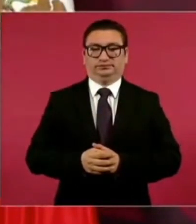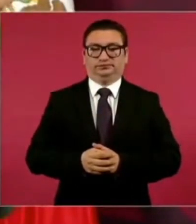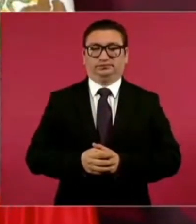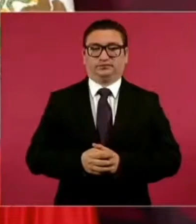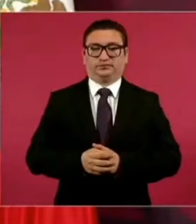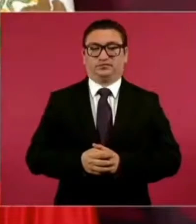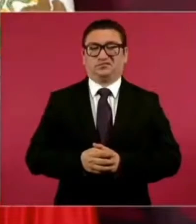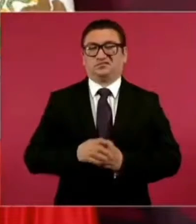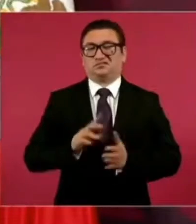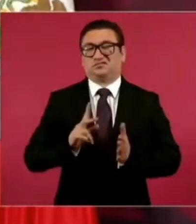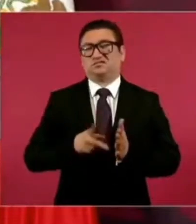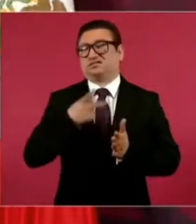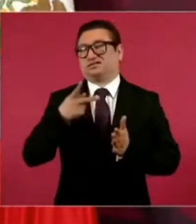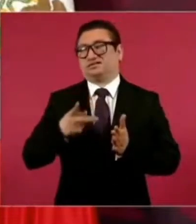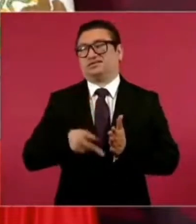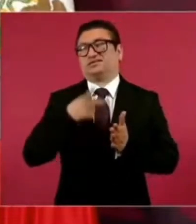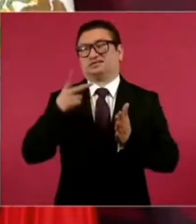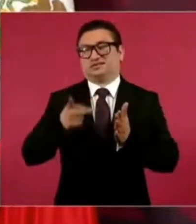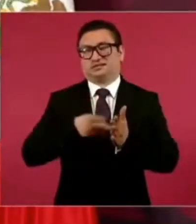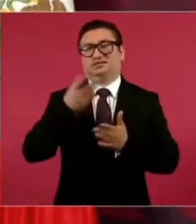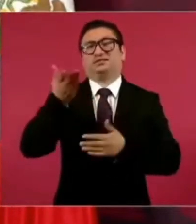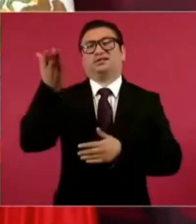¿Cuántas veces les he dicho,